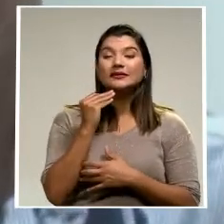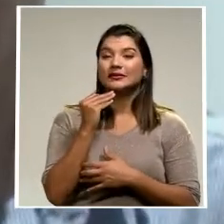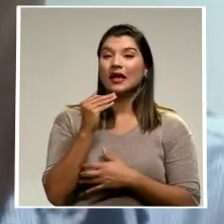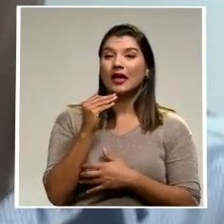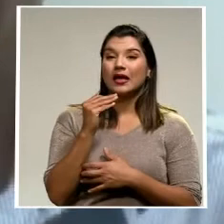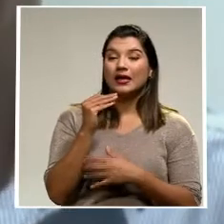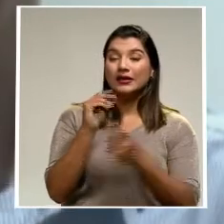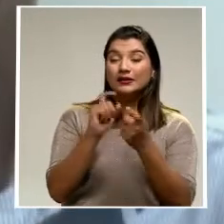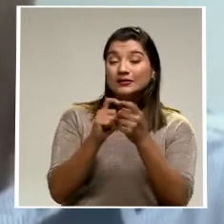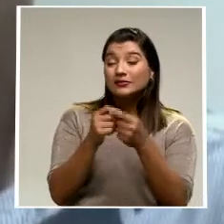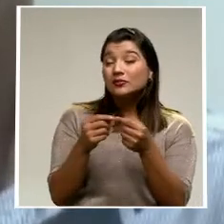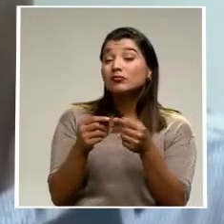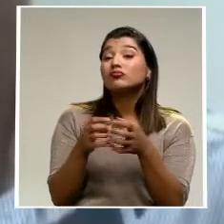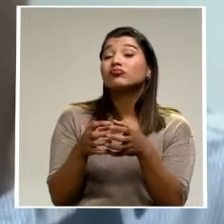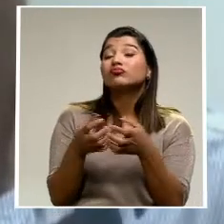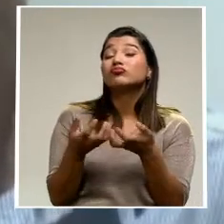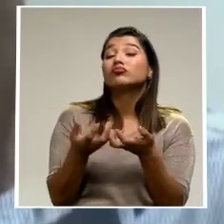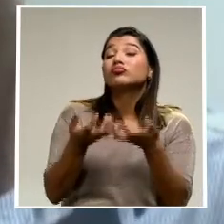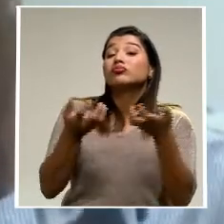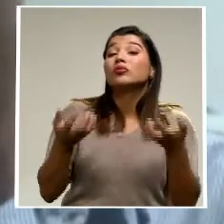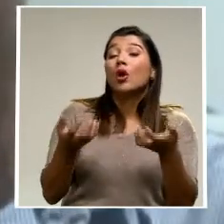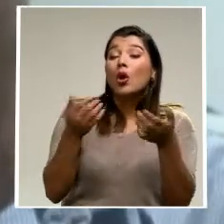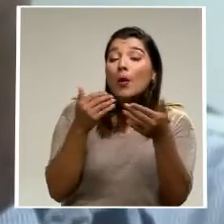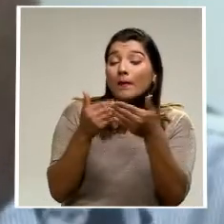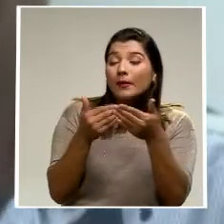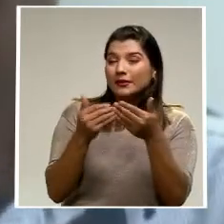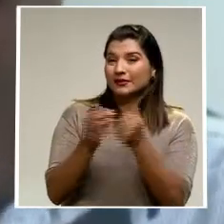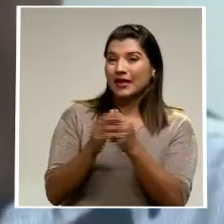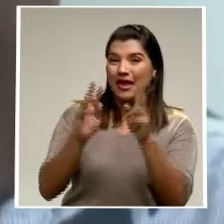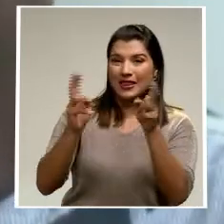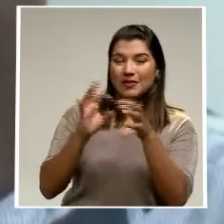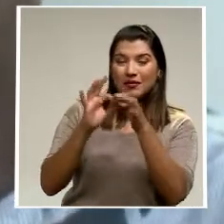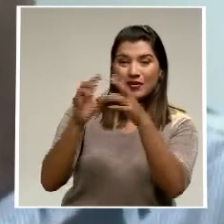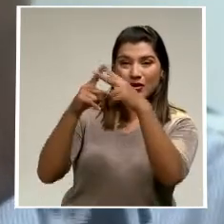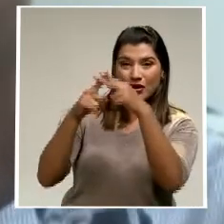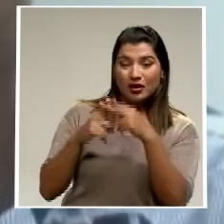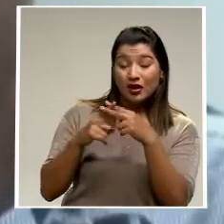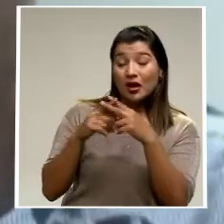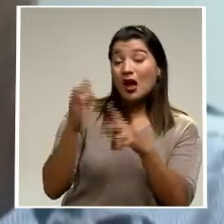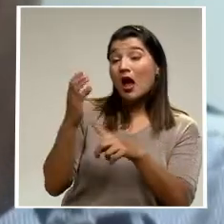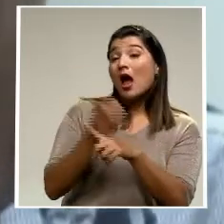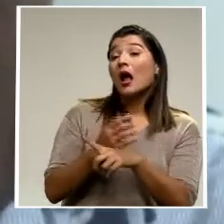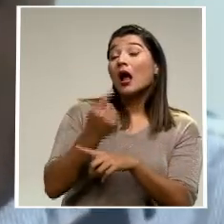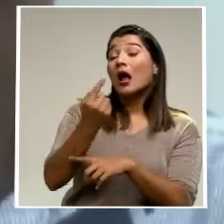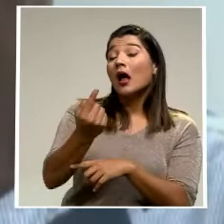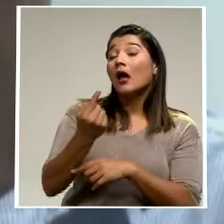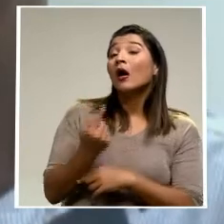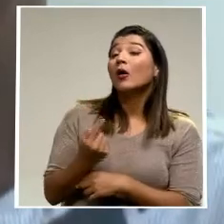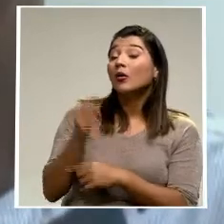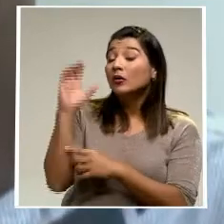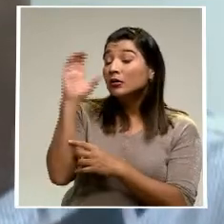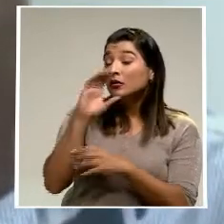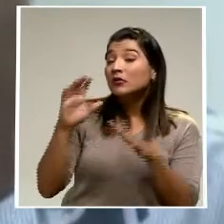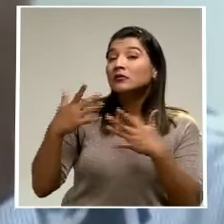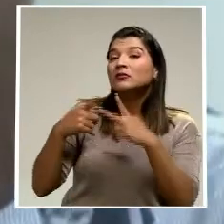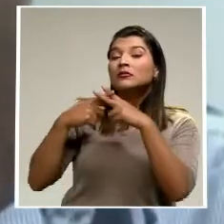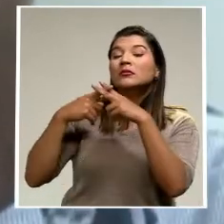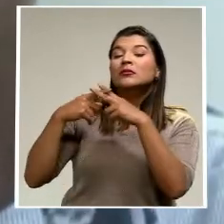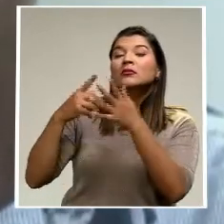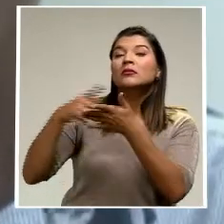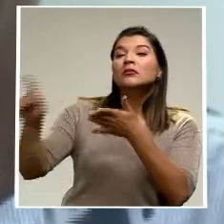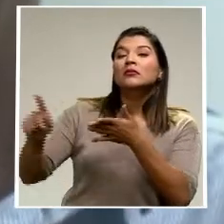micropolarizaciones, ¿verdad? El tema de los empréstitos ha sido cada uno una micropolarización, el tema del Fondo